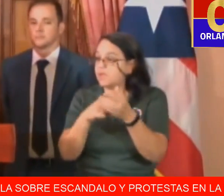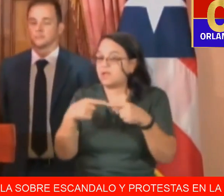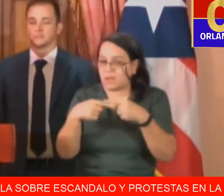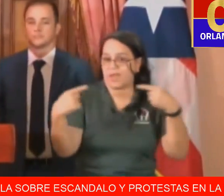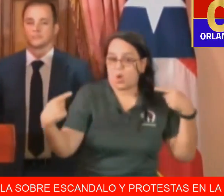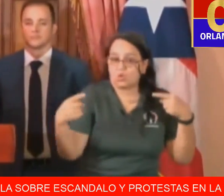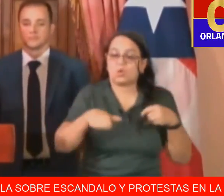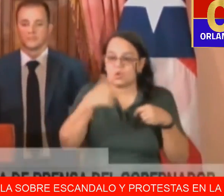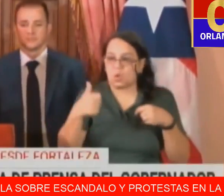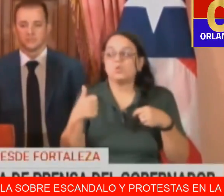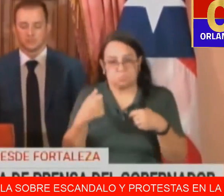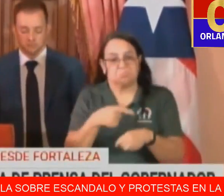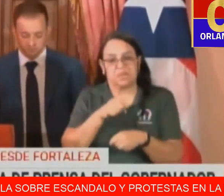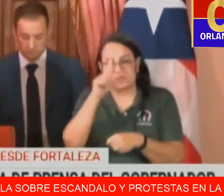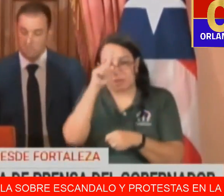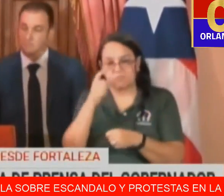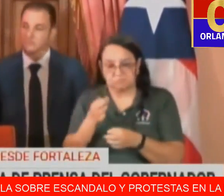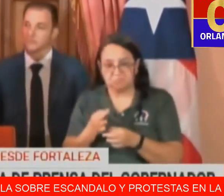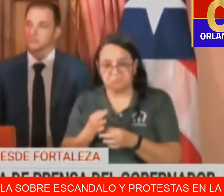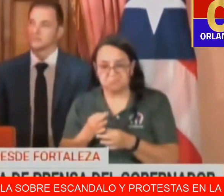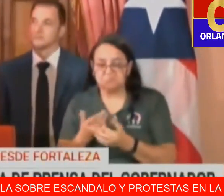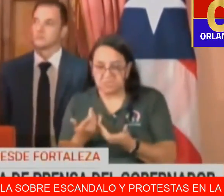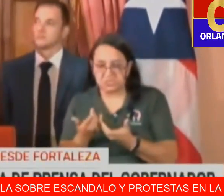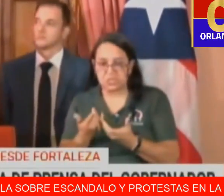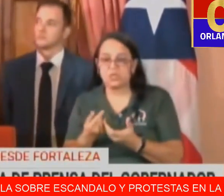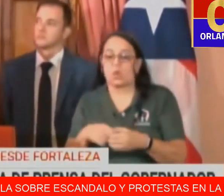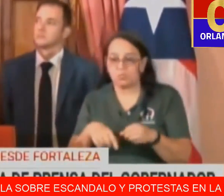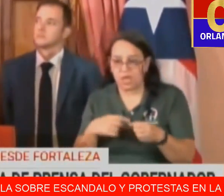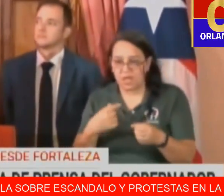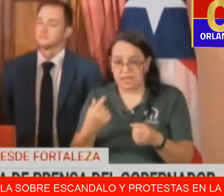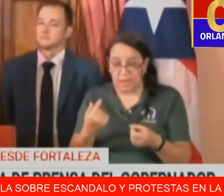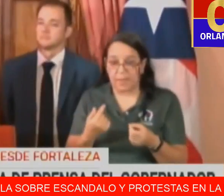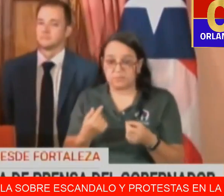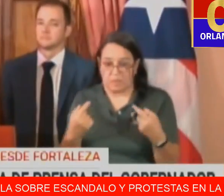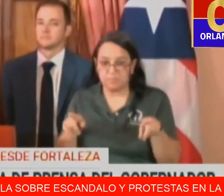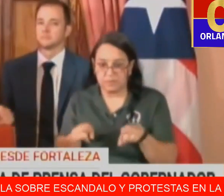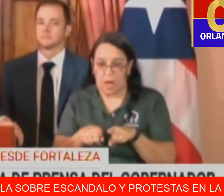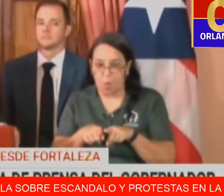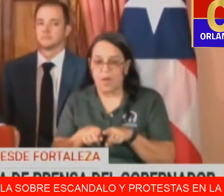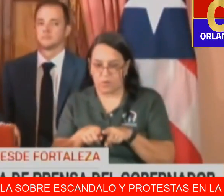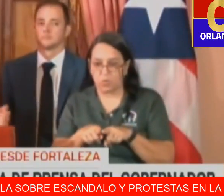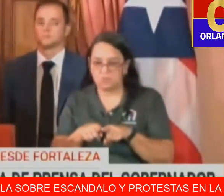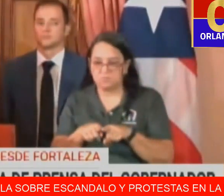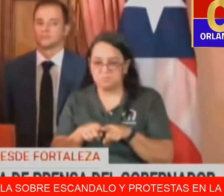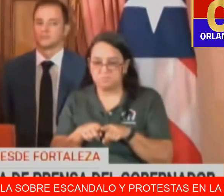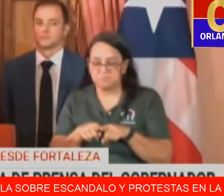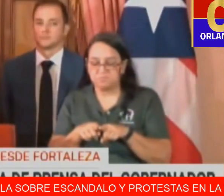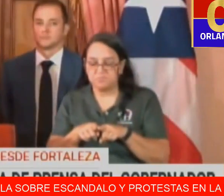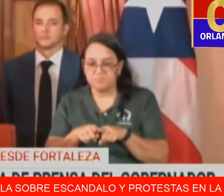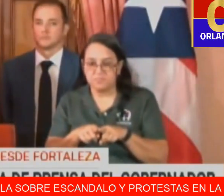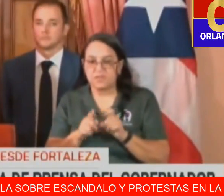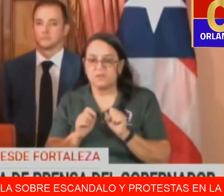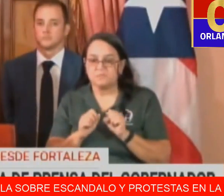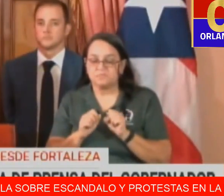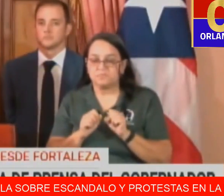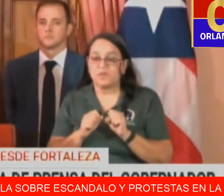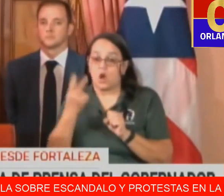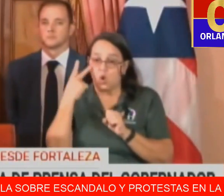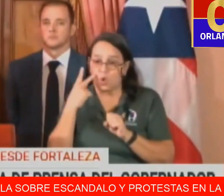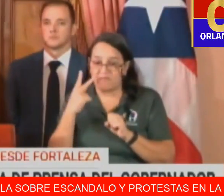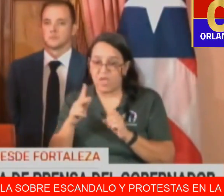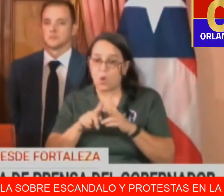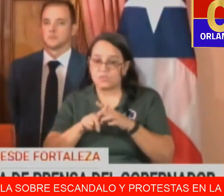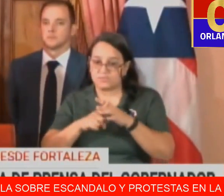en contra y parte estaba a favor. Esto fue lo óptimo que pudimos desarrollar con el espíritu de hacer eso. Ahora bien, lo que